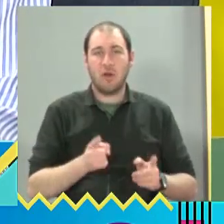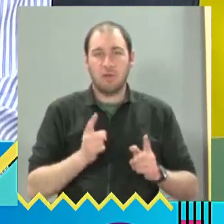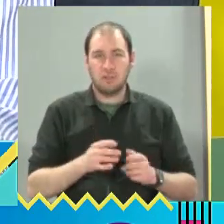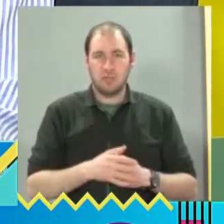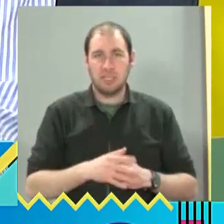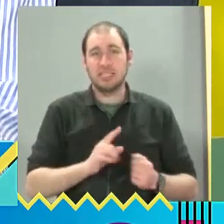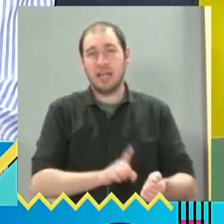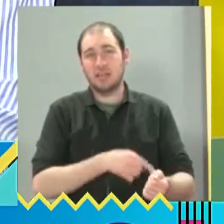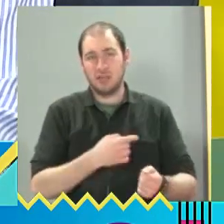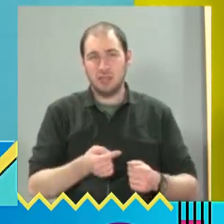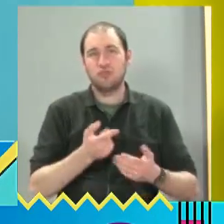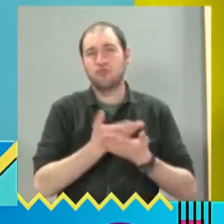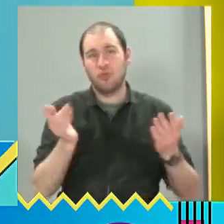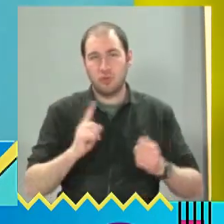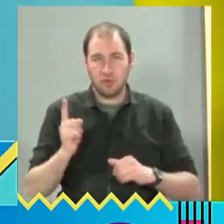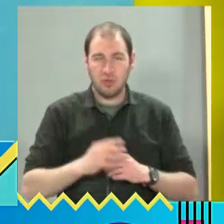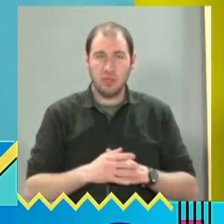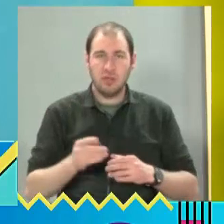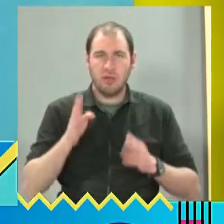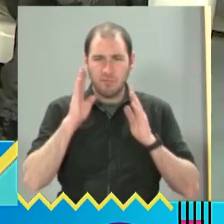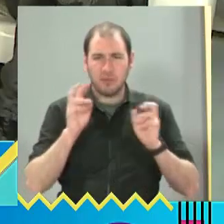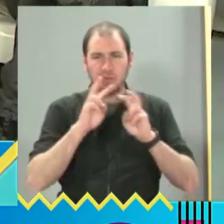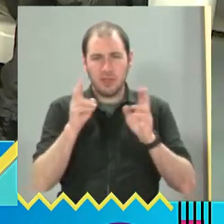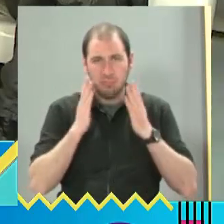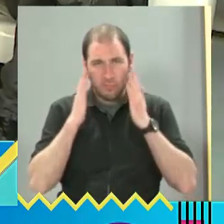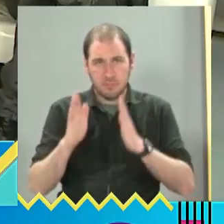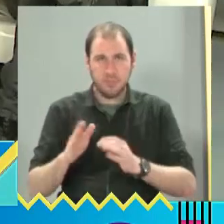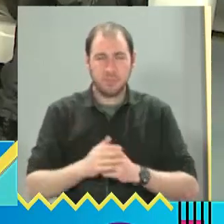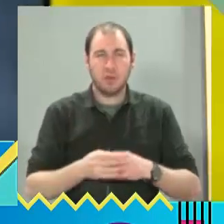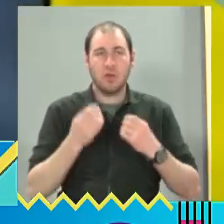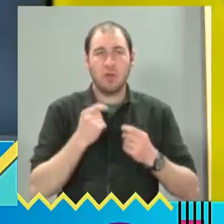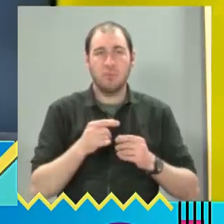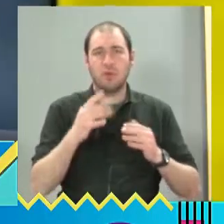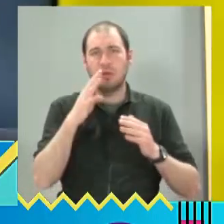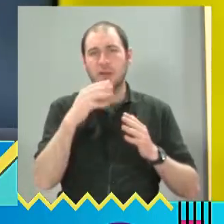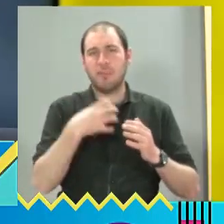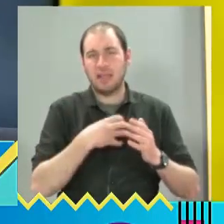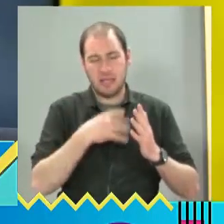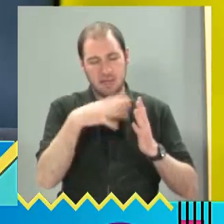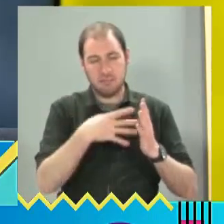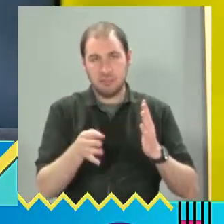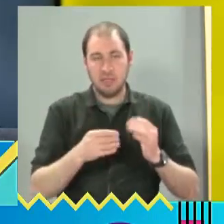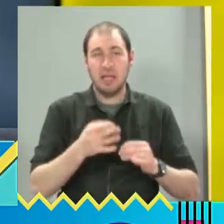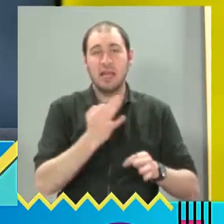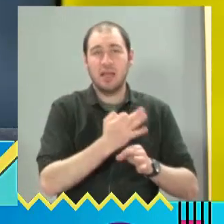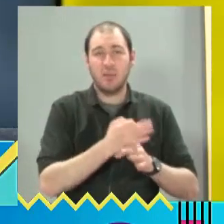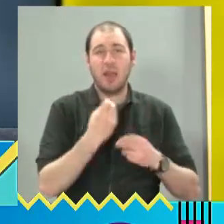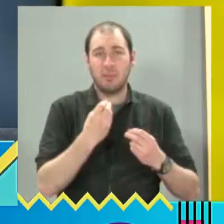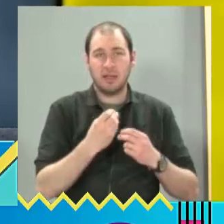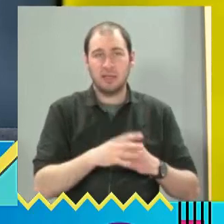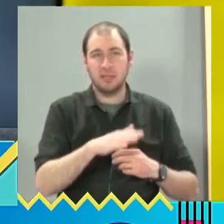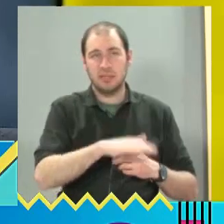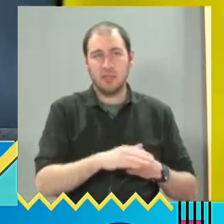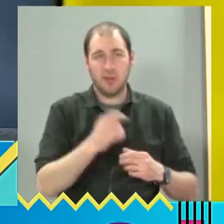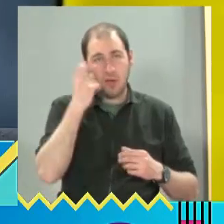docentes tradicionales, no digo todos, tradicionales de enfocar un tema, cómo están armadas las currículas. Las escuelas están hechas para que el